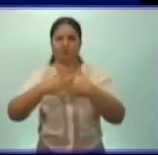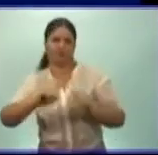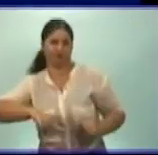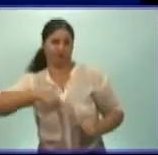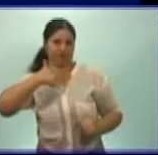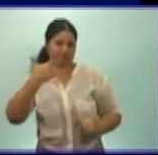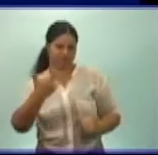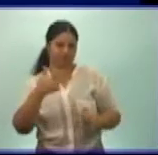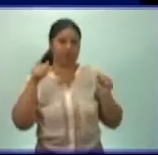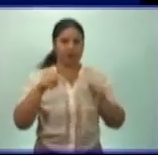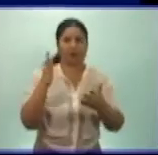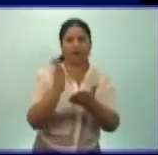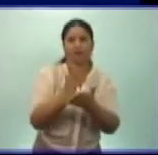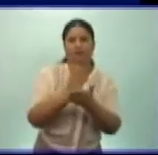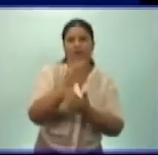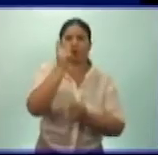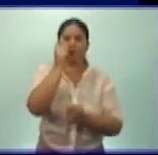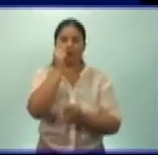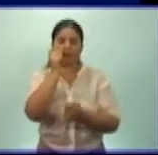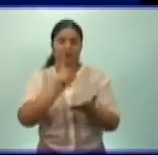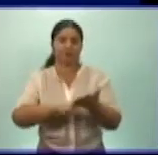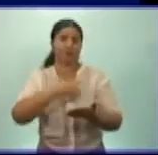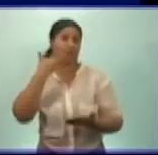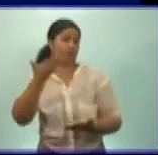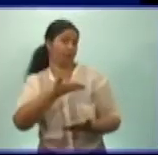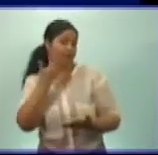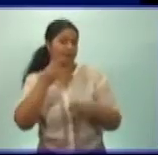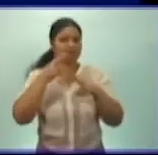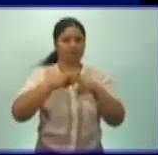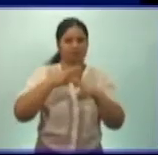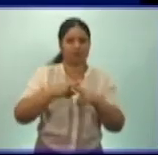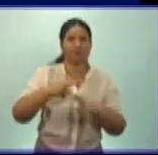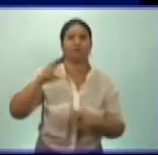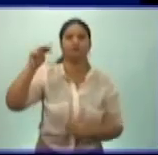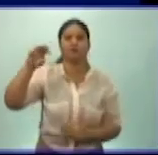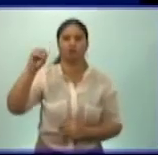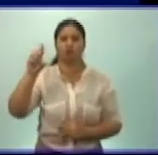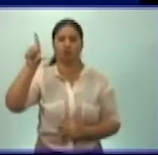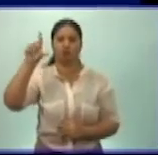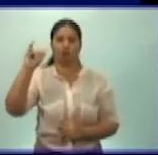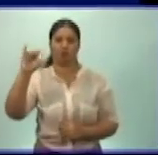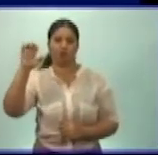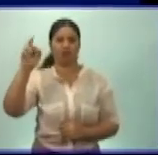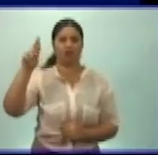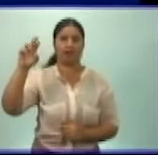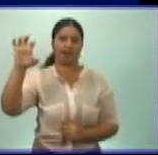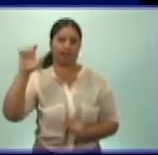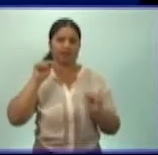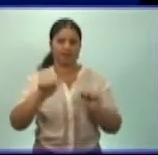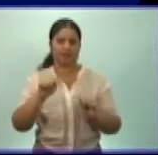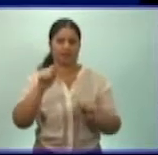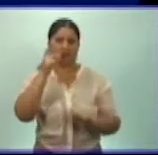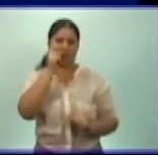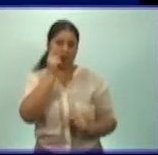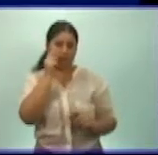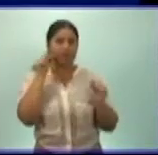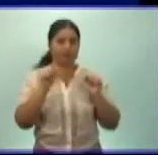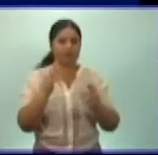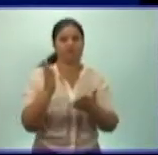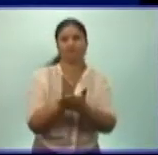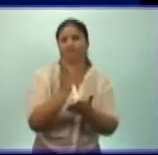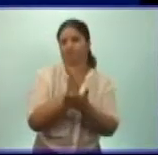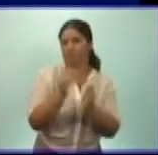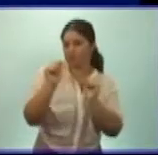fue Molière, no representa al cielo y a la religión, representa a sus señores. Y esto es,